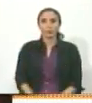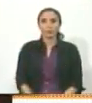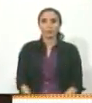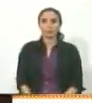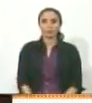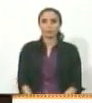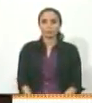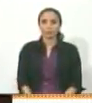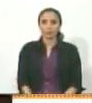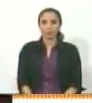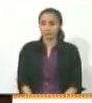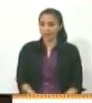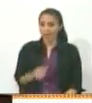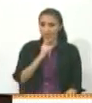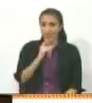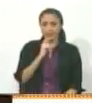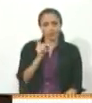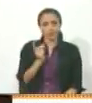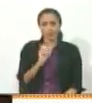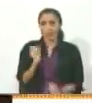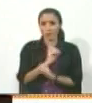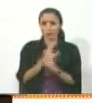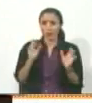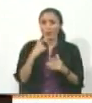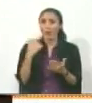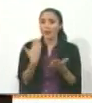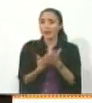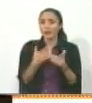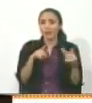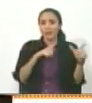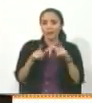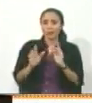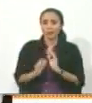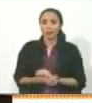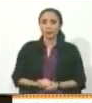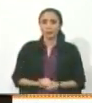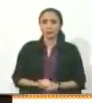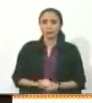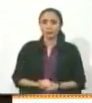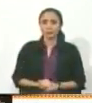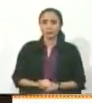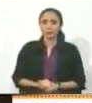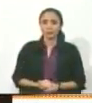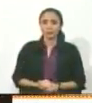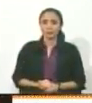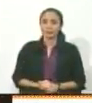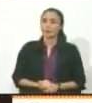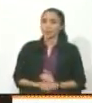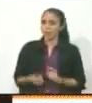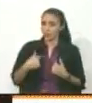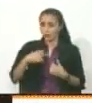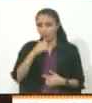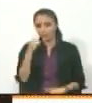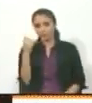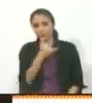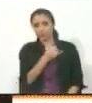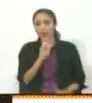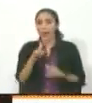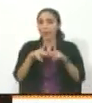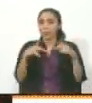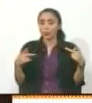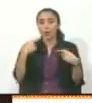listo, eso no es tan complicado, pues. No hay ninguna prueba. Yo demandé aquí a estos señores. Salió la